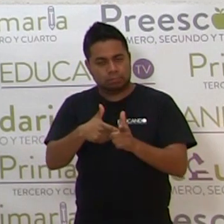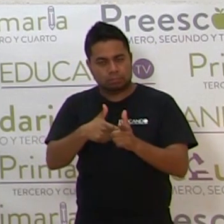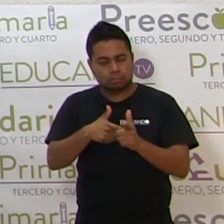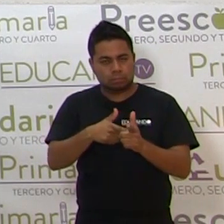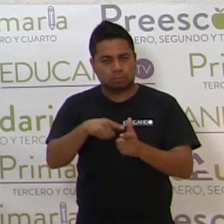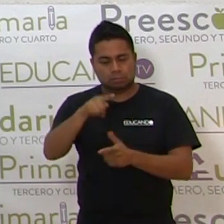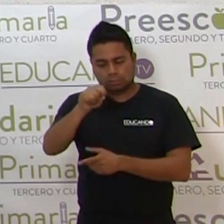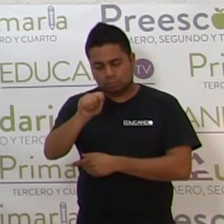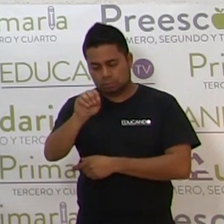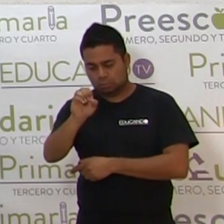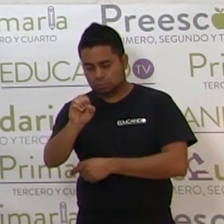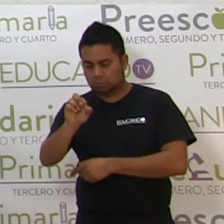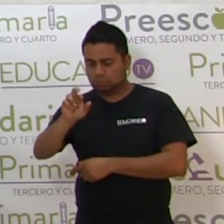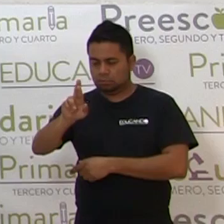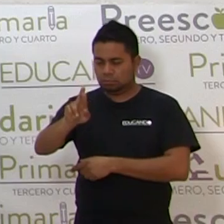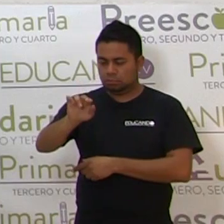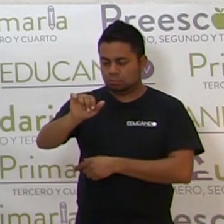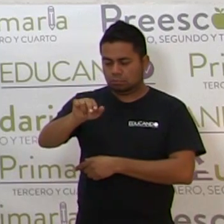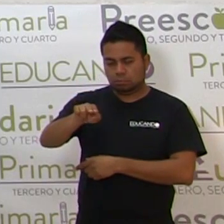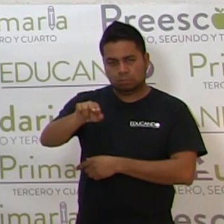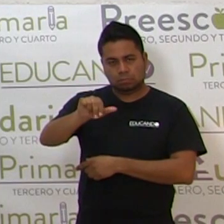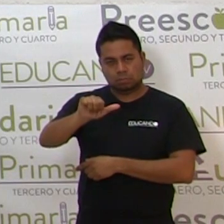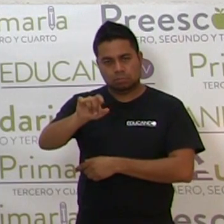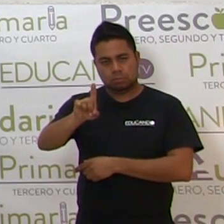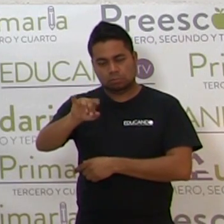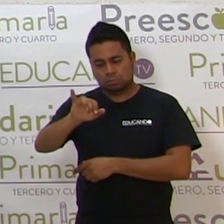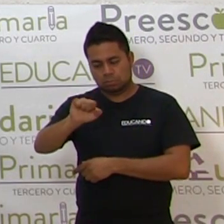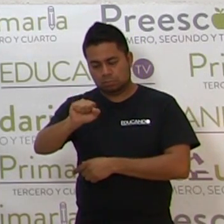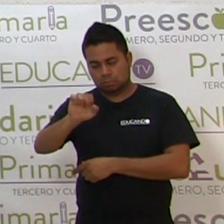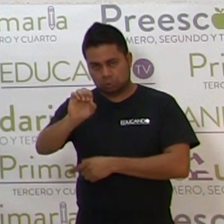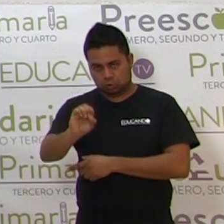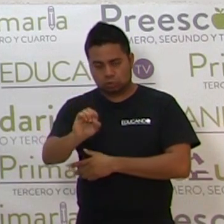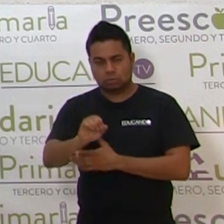Tor, na, di.